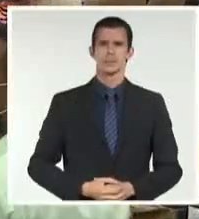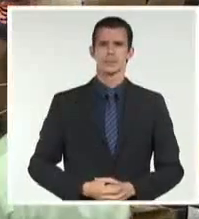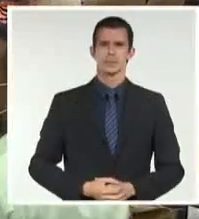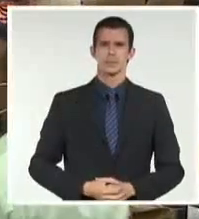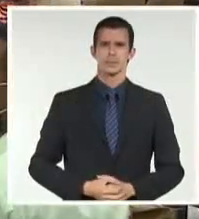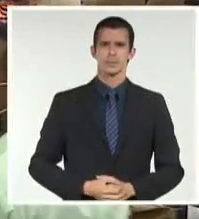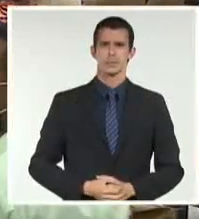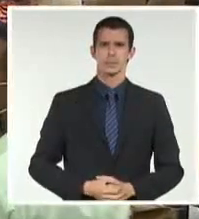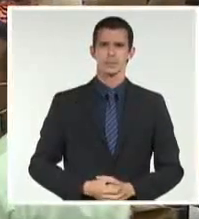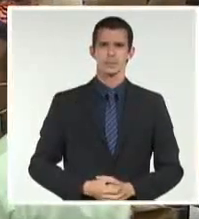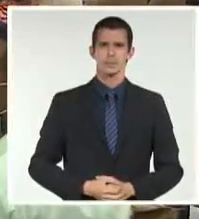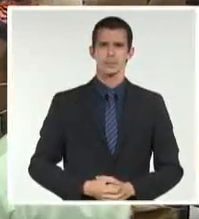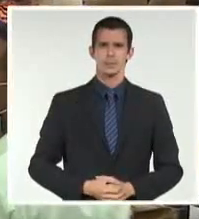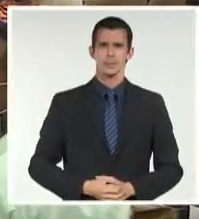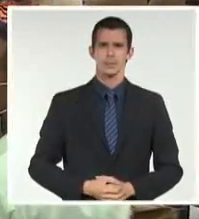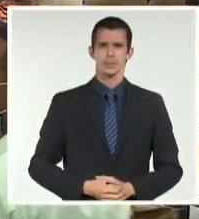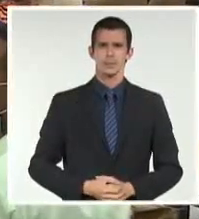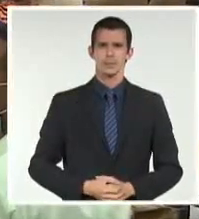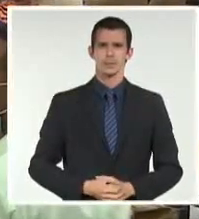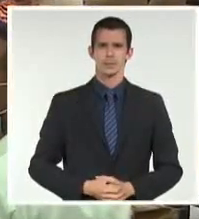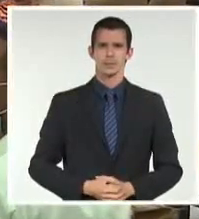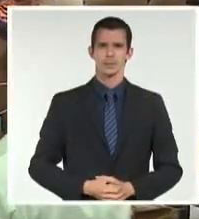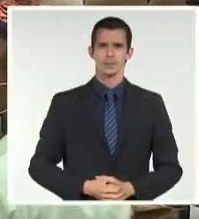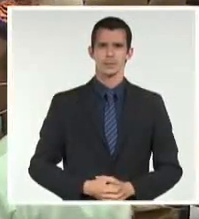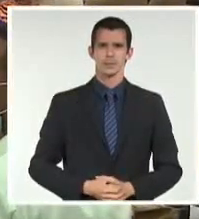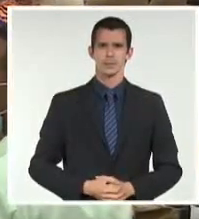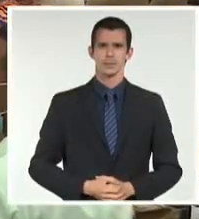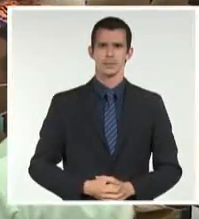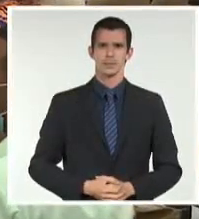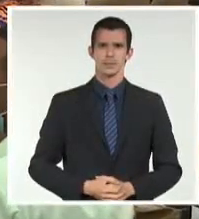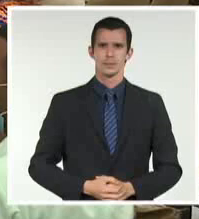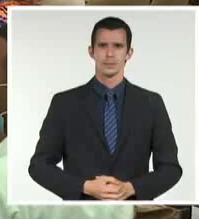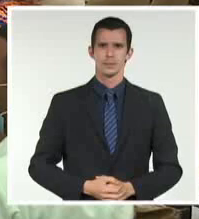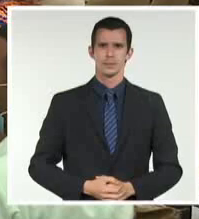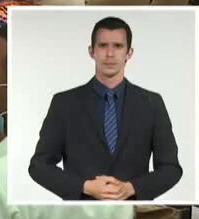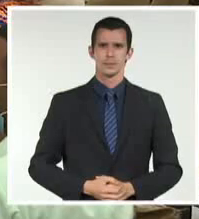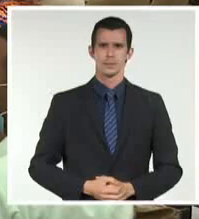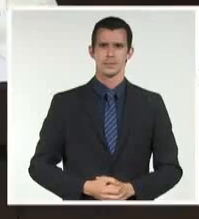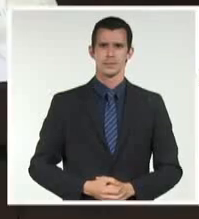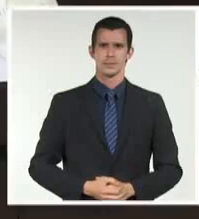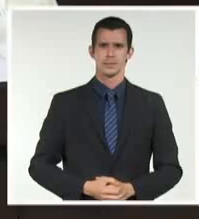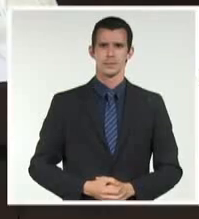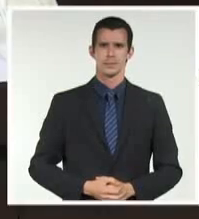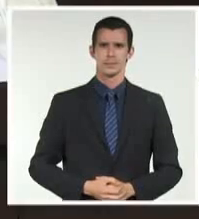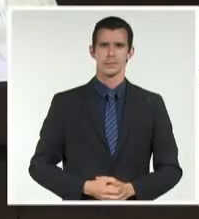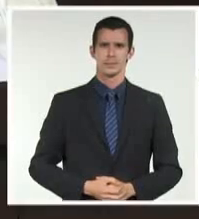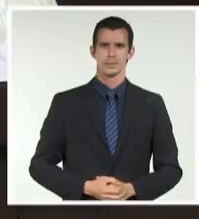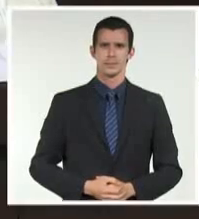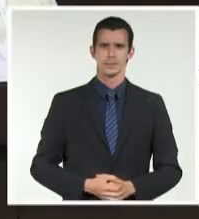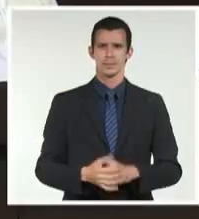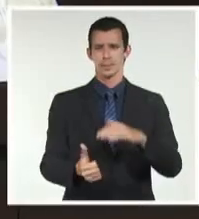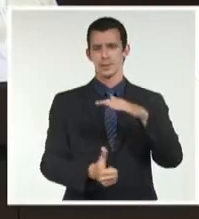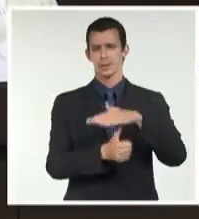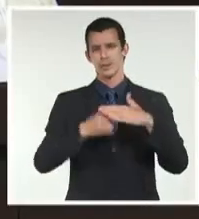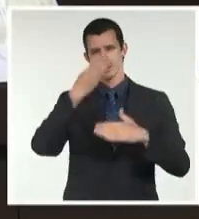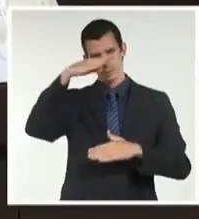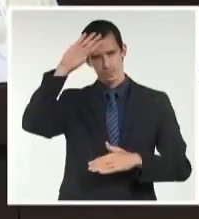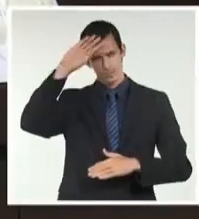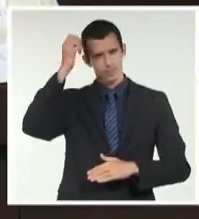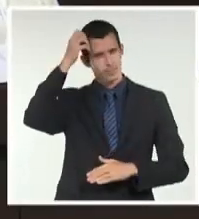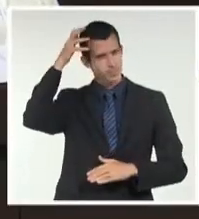El primer secretario del Comité Central del Partido Comunista de Cuba y presidente de la República, Miguel Díaz-Canel